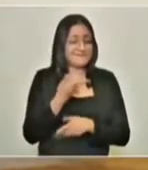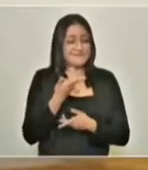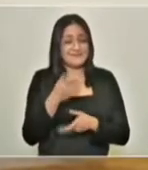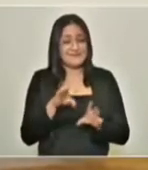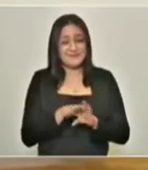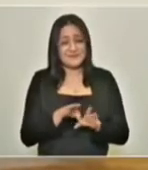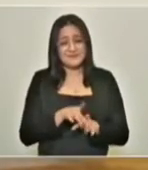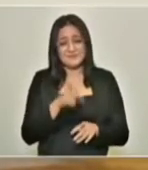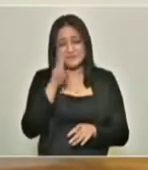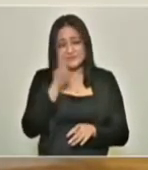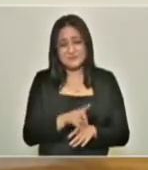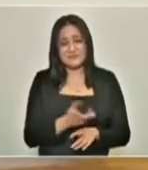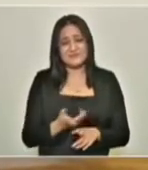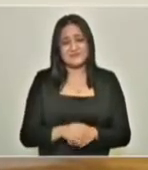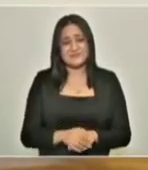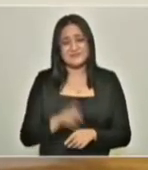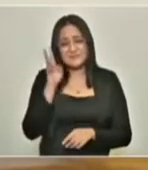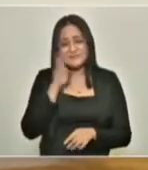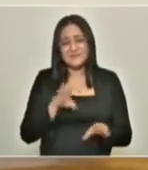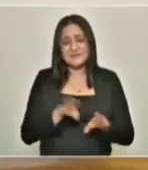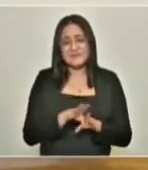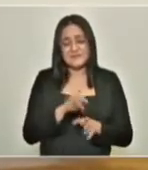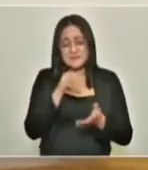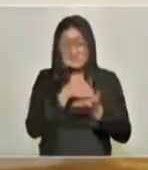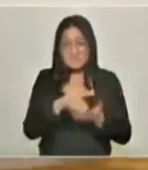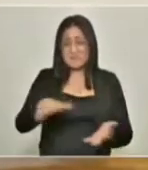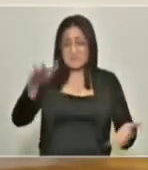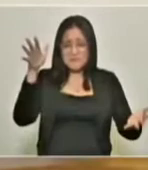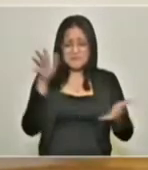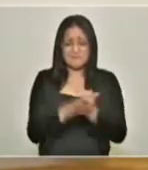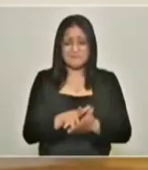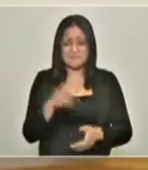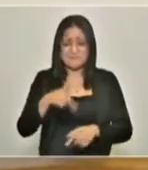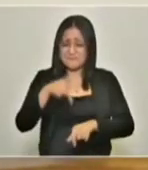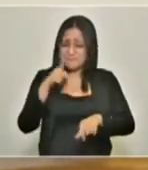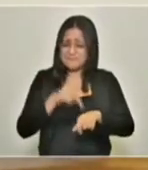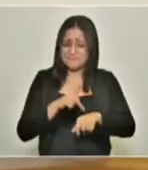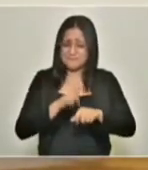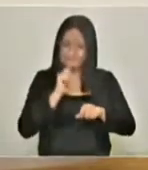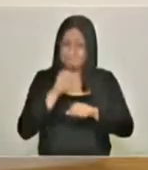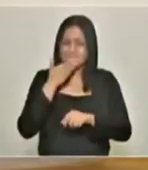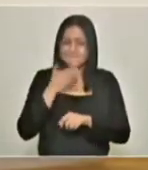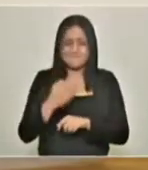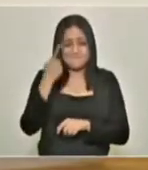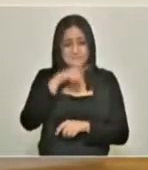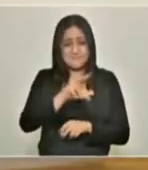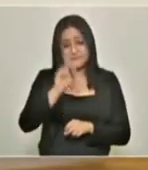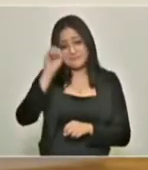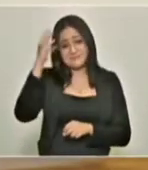así para tallarlas en los bronces